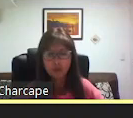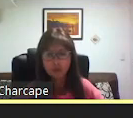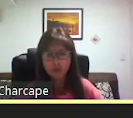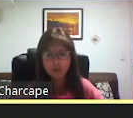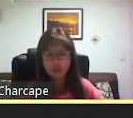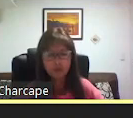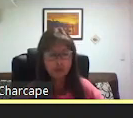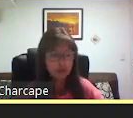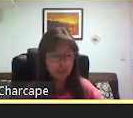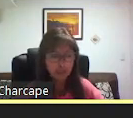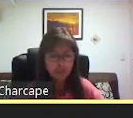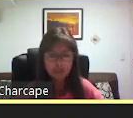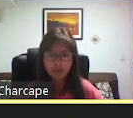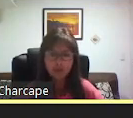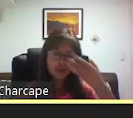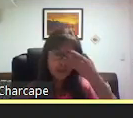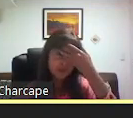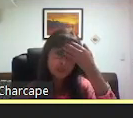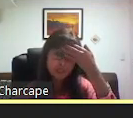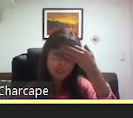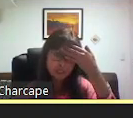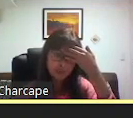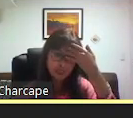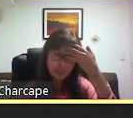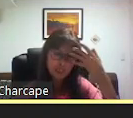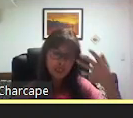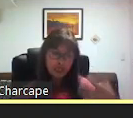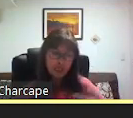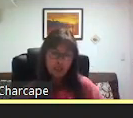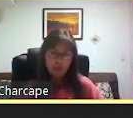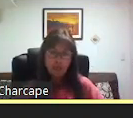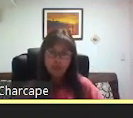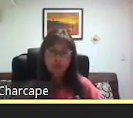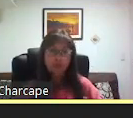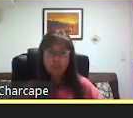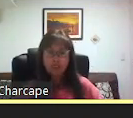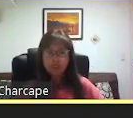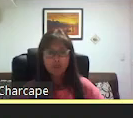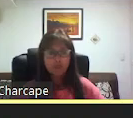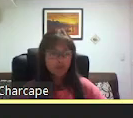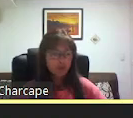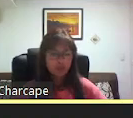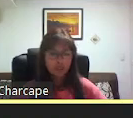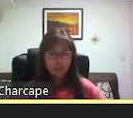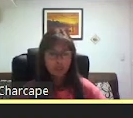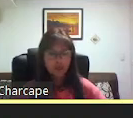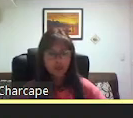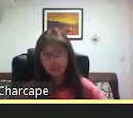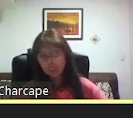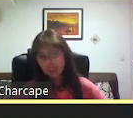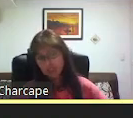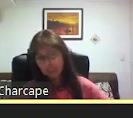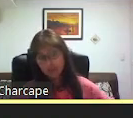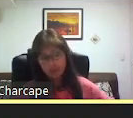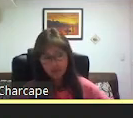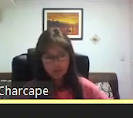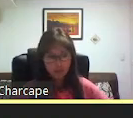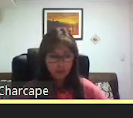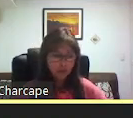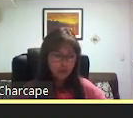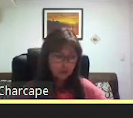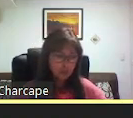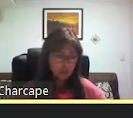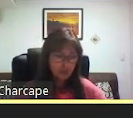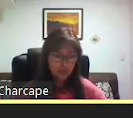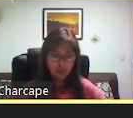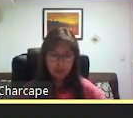maltrato infantil, ¿no? Muy sensible, pero como les decía, no debemos hacer ajenos y nadie está libre tampoco,